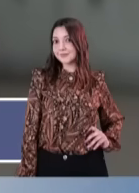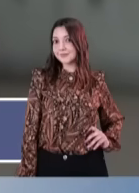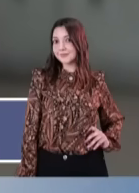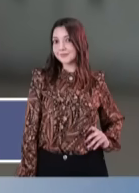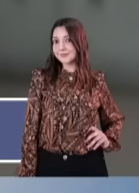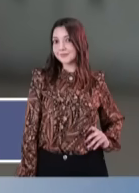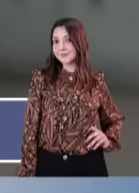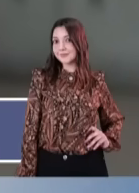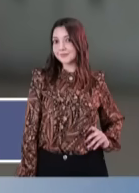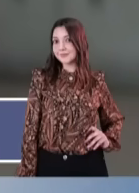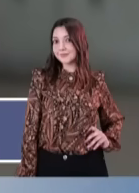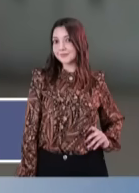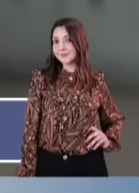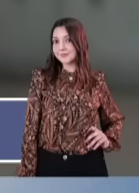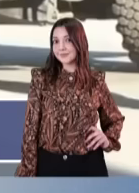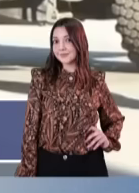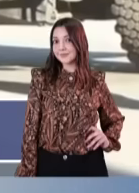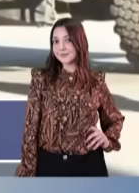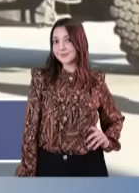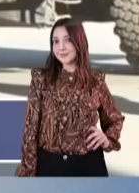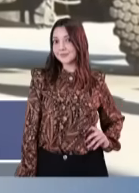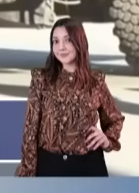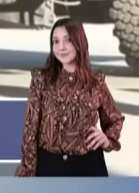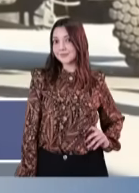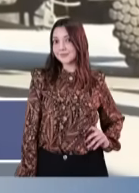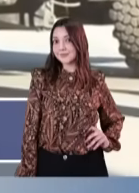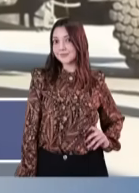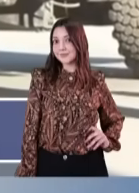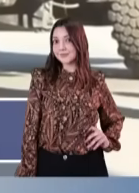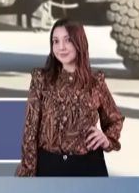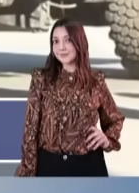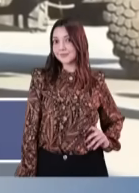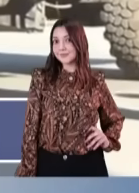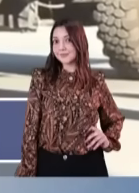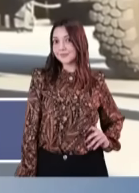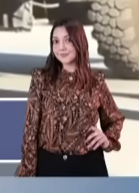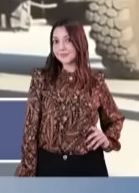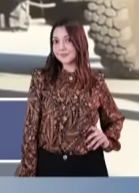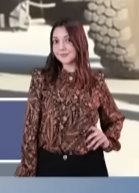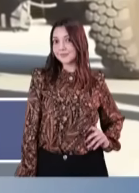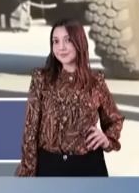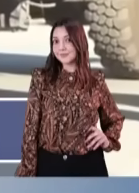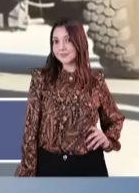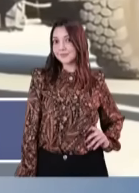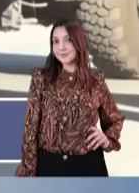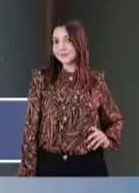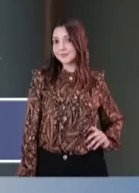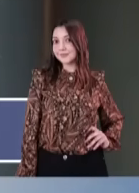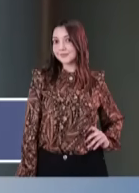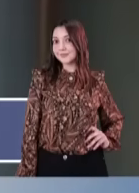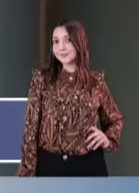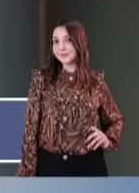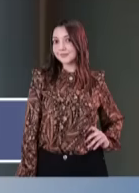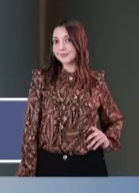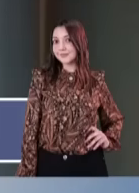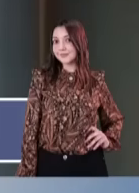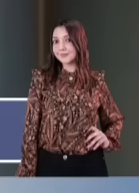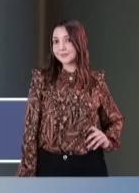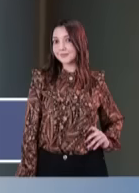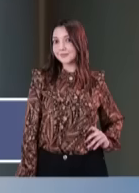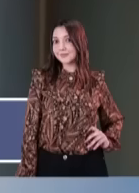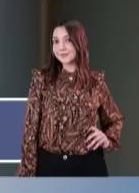de Investigaciones, en donde también se han conocido otras comunicaciones, por ejemplo, con